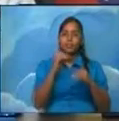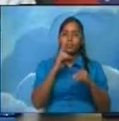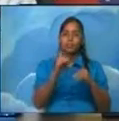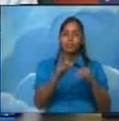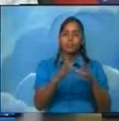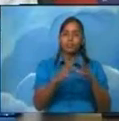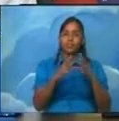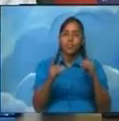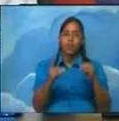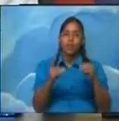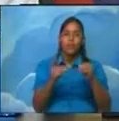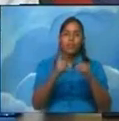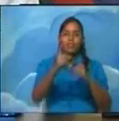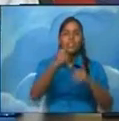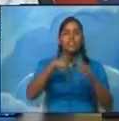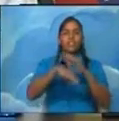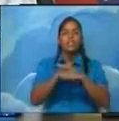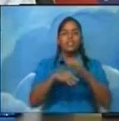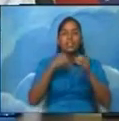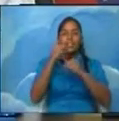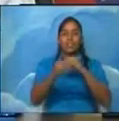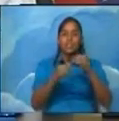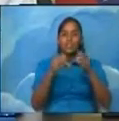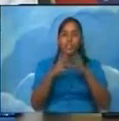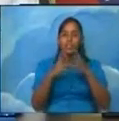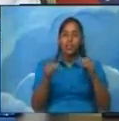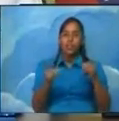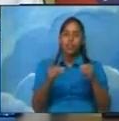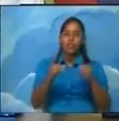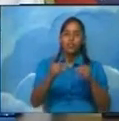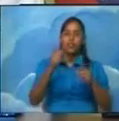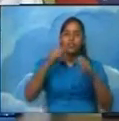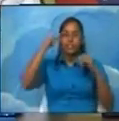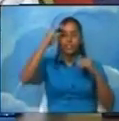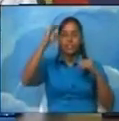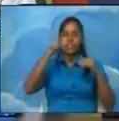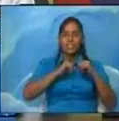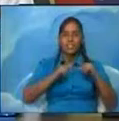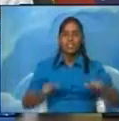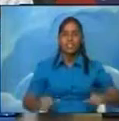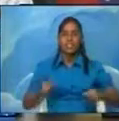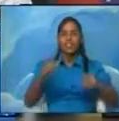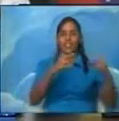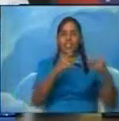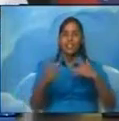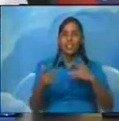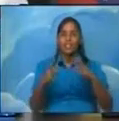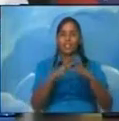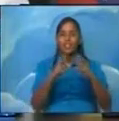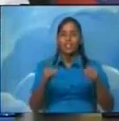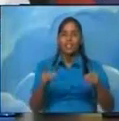diga conmigo: y lo que hizo al ejército de Egipto.